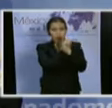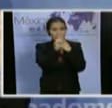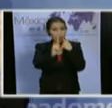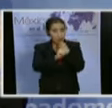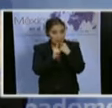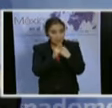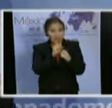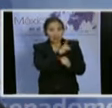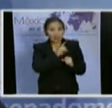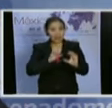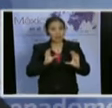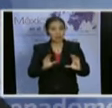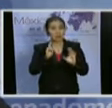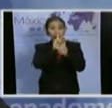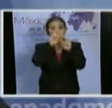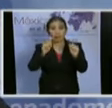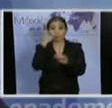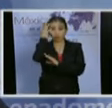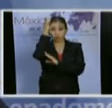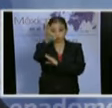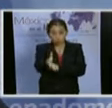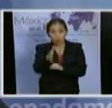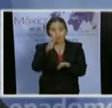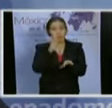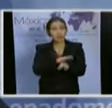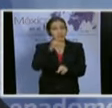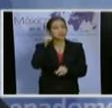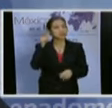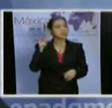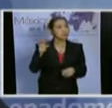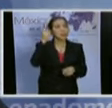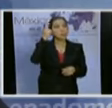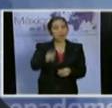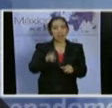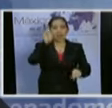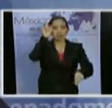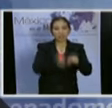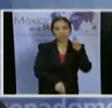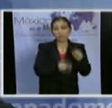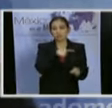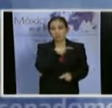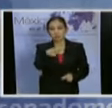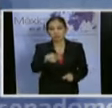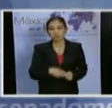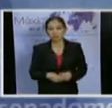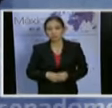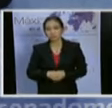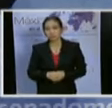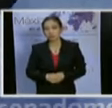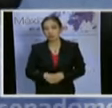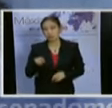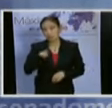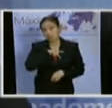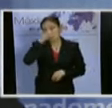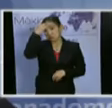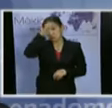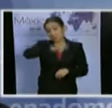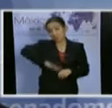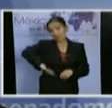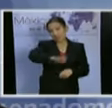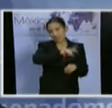a evitar para la paz mundial y fundamentalmente para la erradicación de la pobreza. Mi experiencia en el ámbito